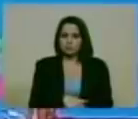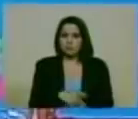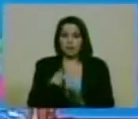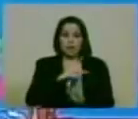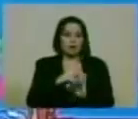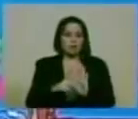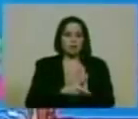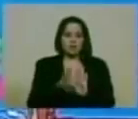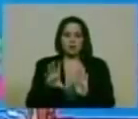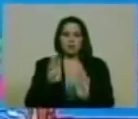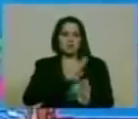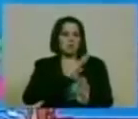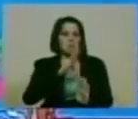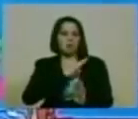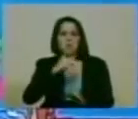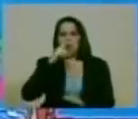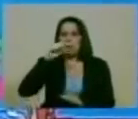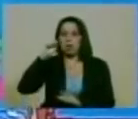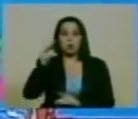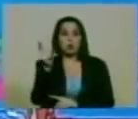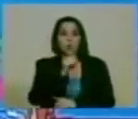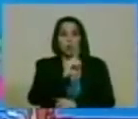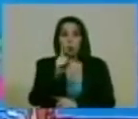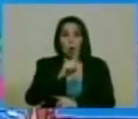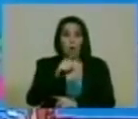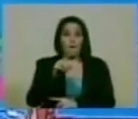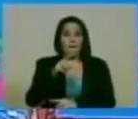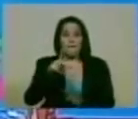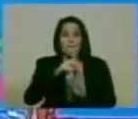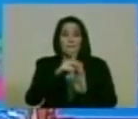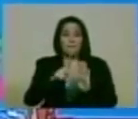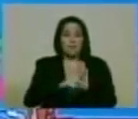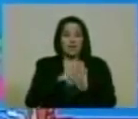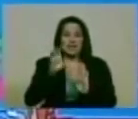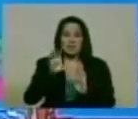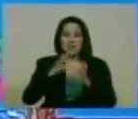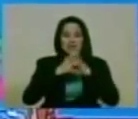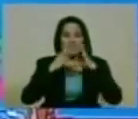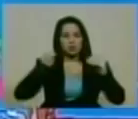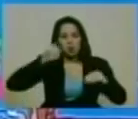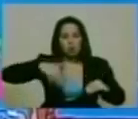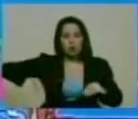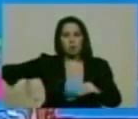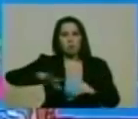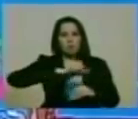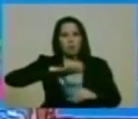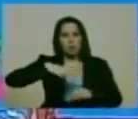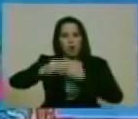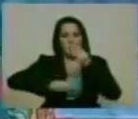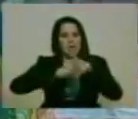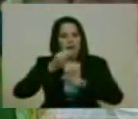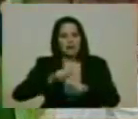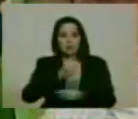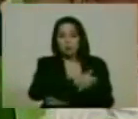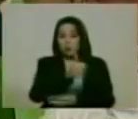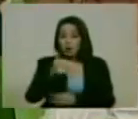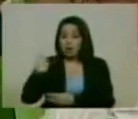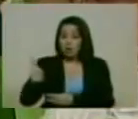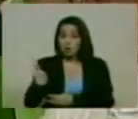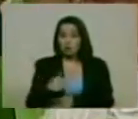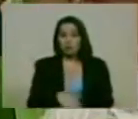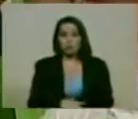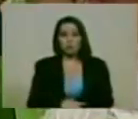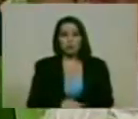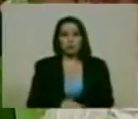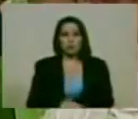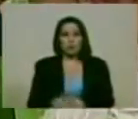Maduro, no, es el Plan de la Patria de todo un pueblo hecho, elaborado y luego